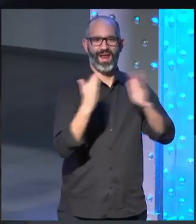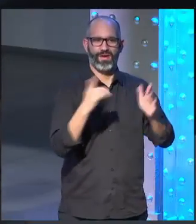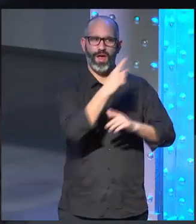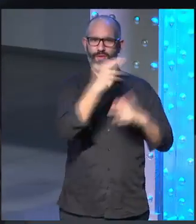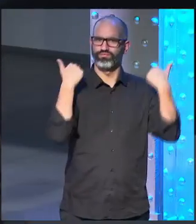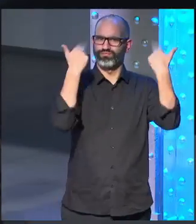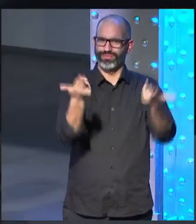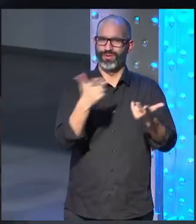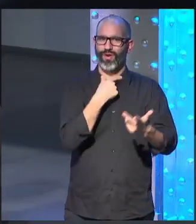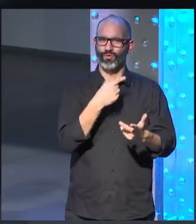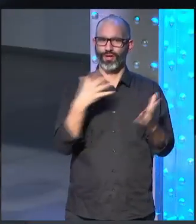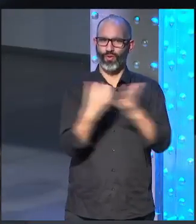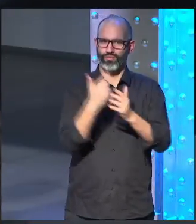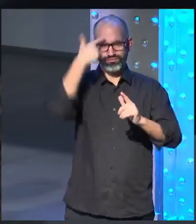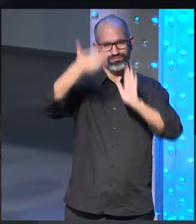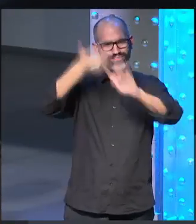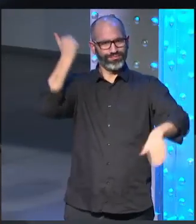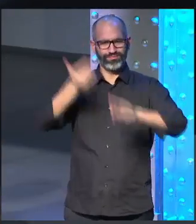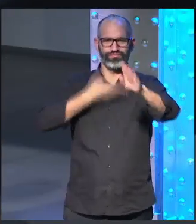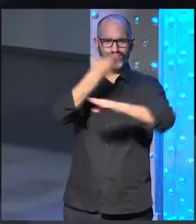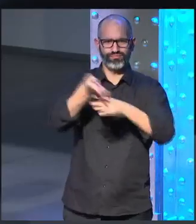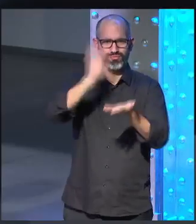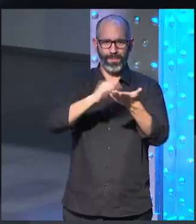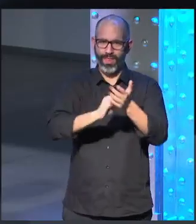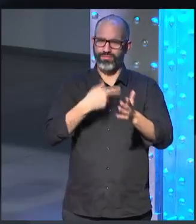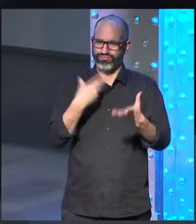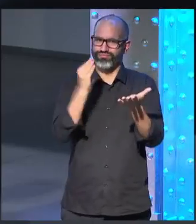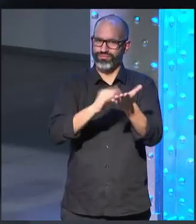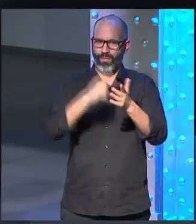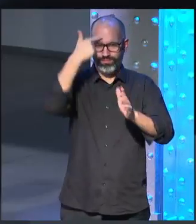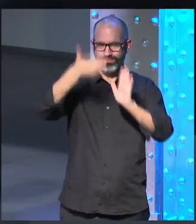para adelante, no les da miedo el abismo, a veces se tiran a la piscina sin agua, ¿no?